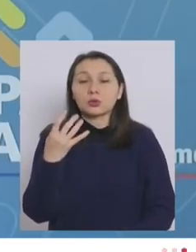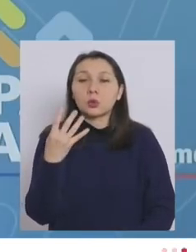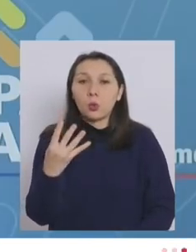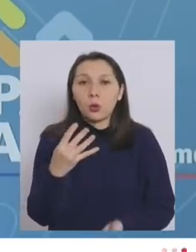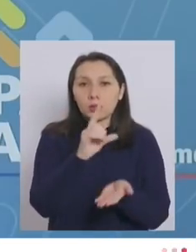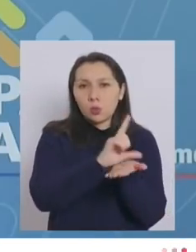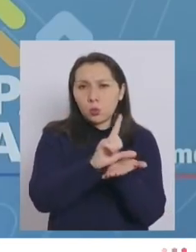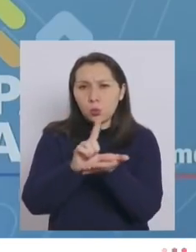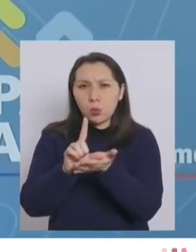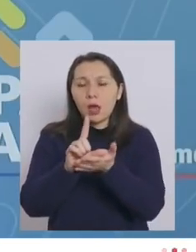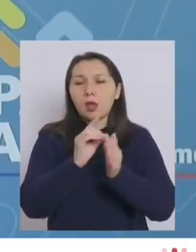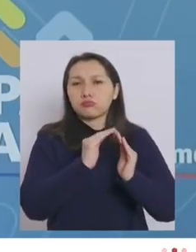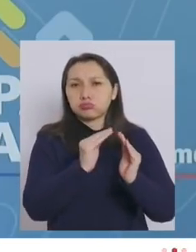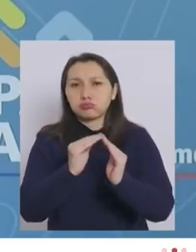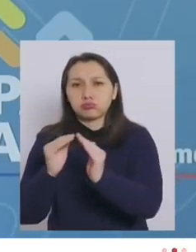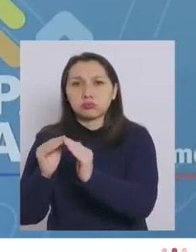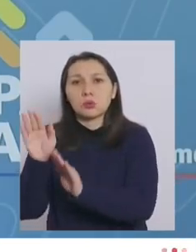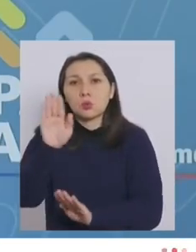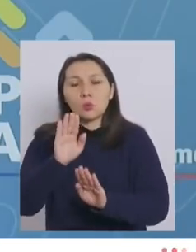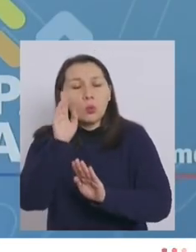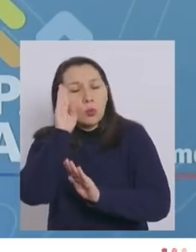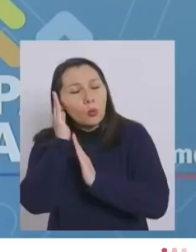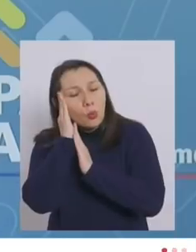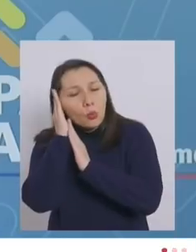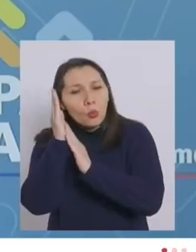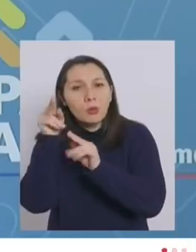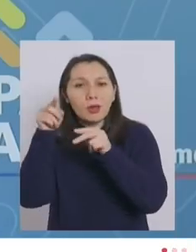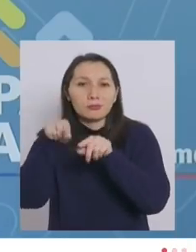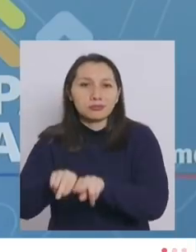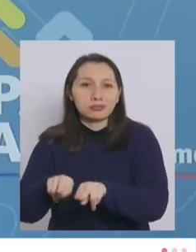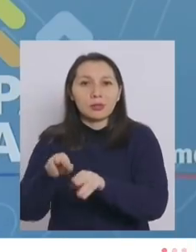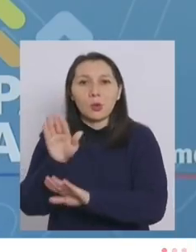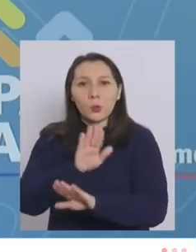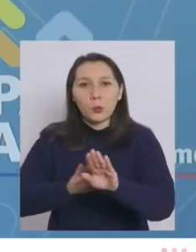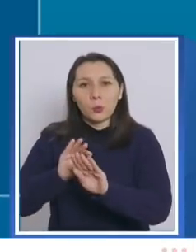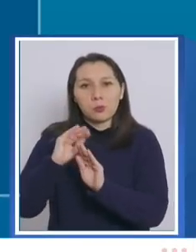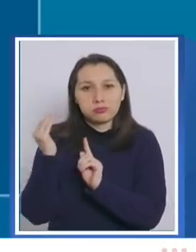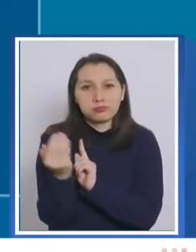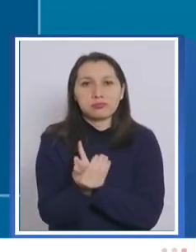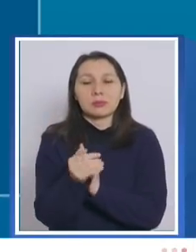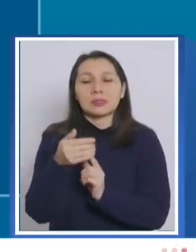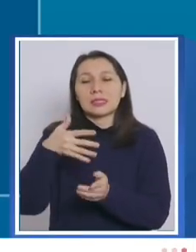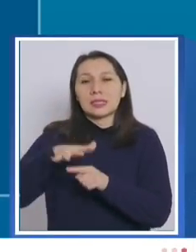204 recintos de hospedaje con